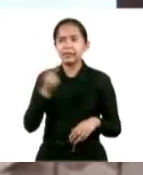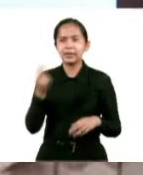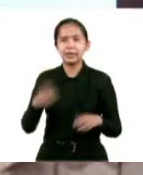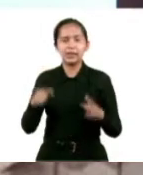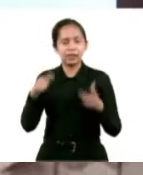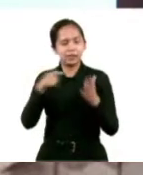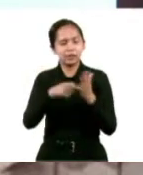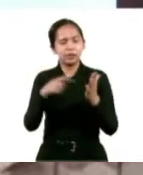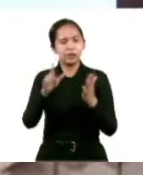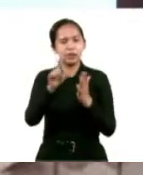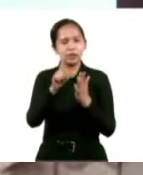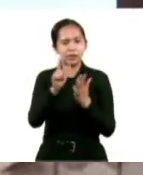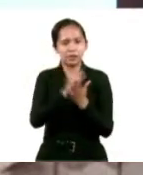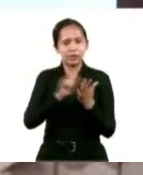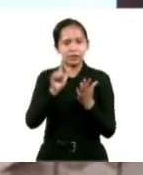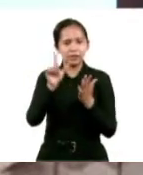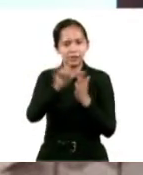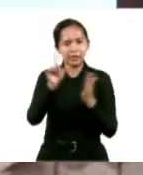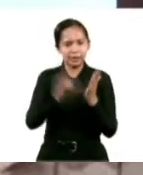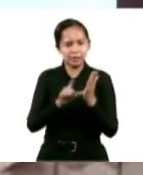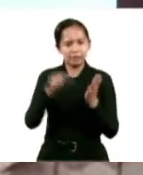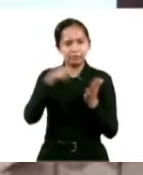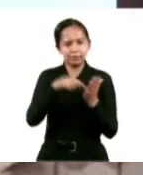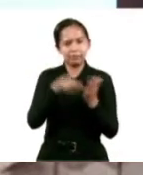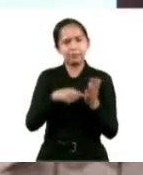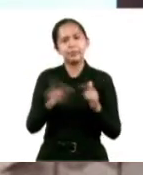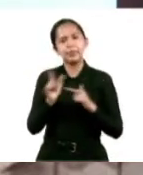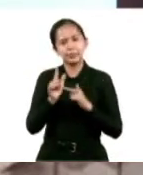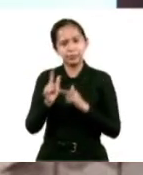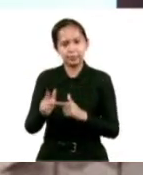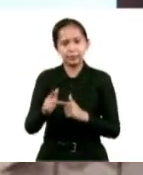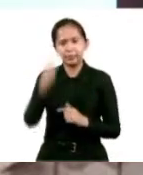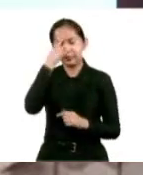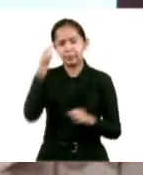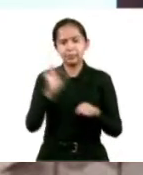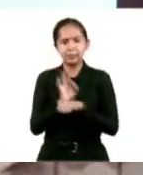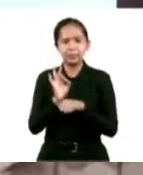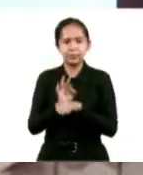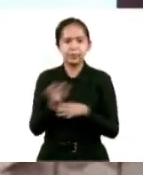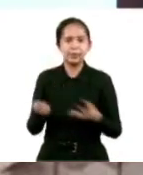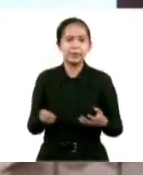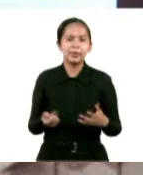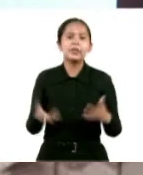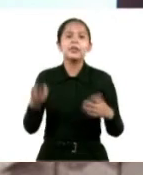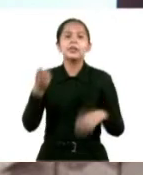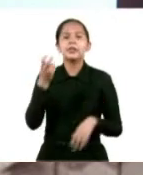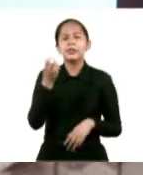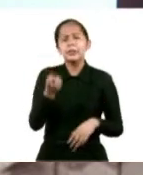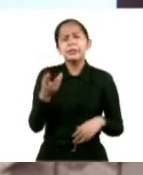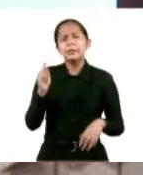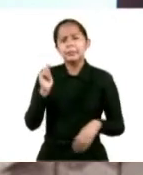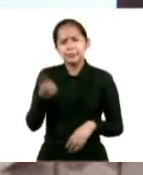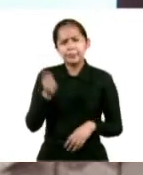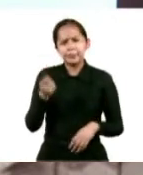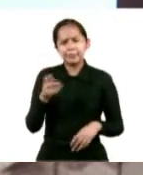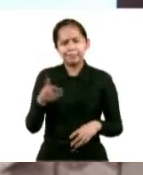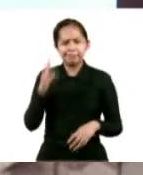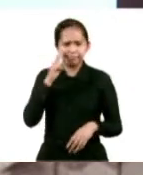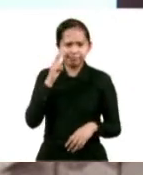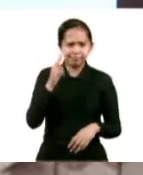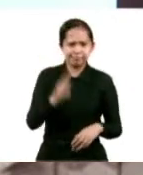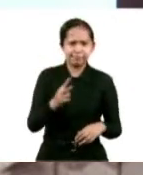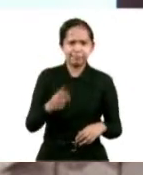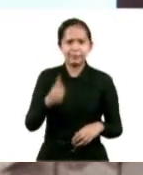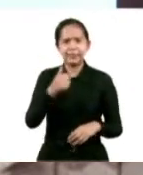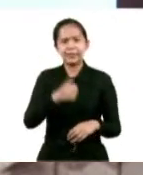mantenimiento. Otra inconsistencia. Adelante. Entonces, aquí voy a enfocarme en cada